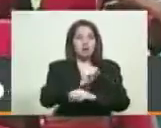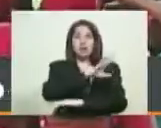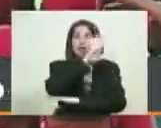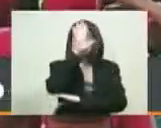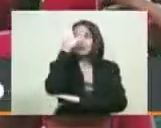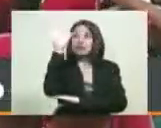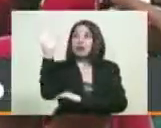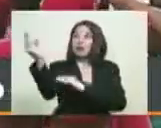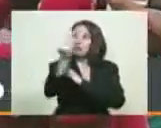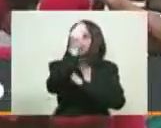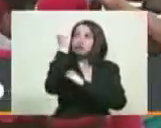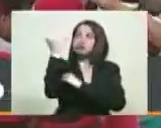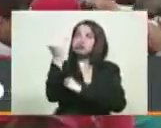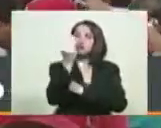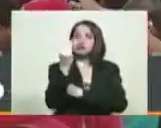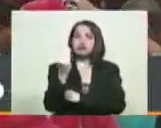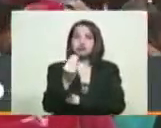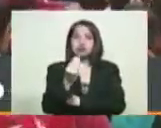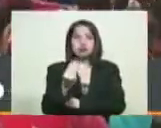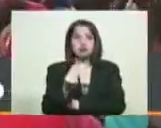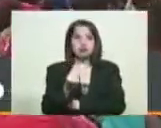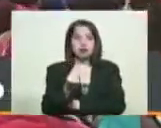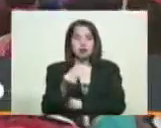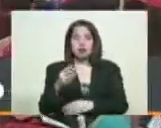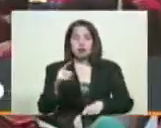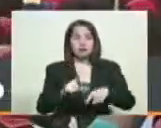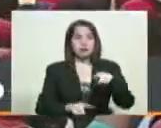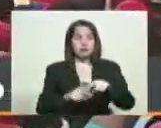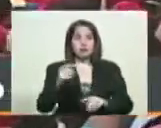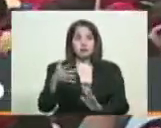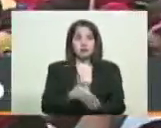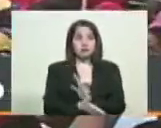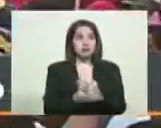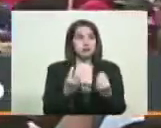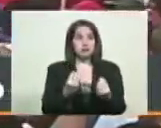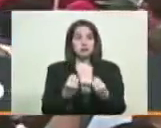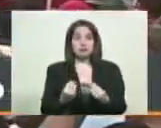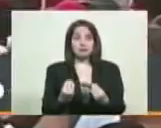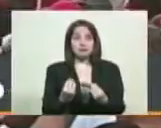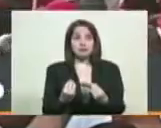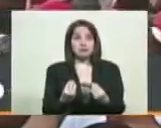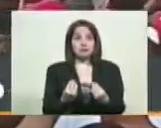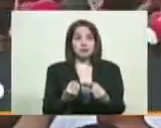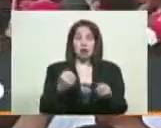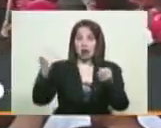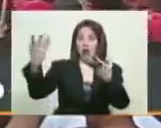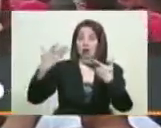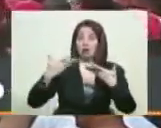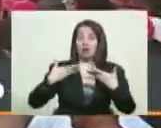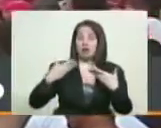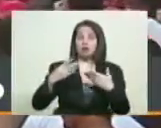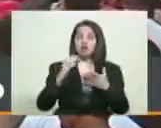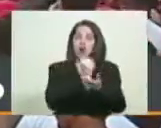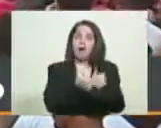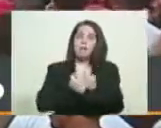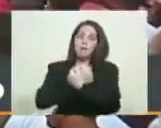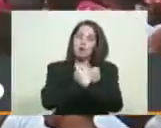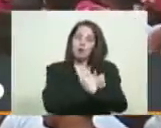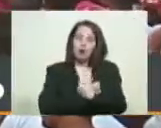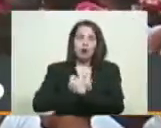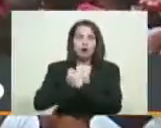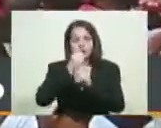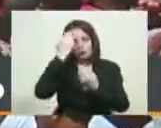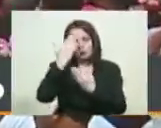nos protejan, que nos den su amor, que nos den su bendición, siempre,